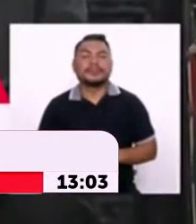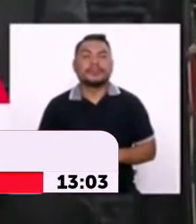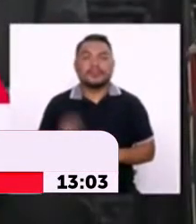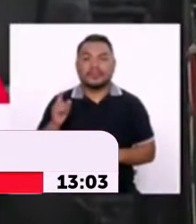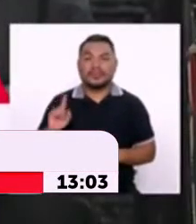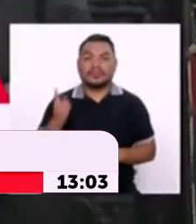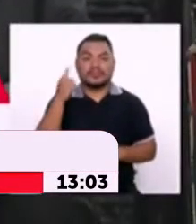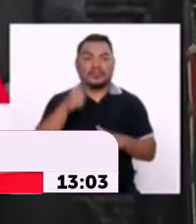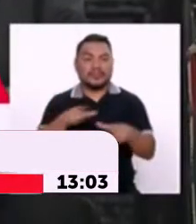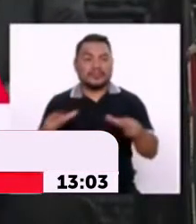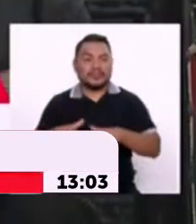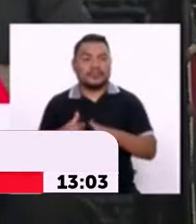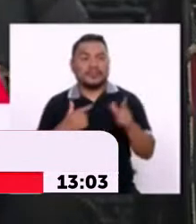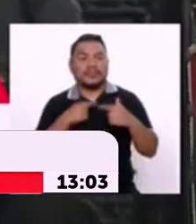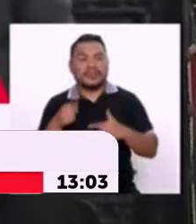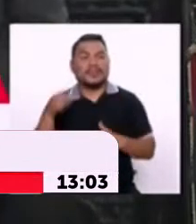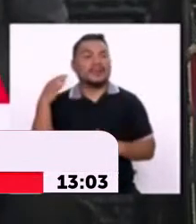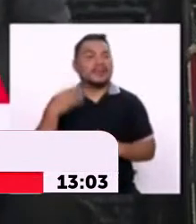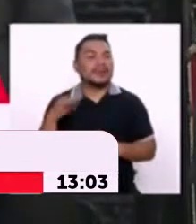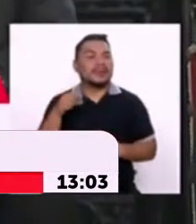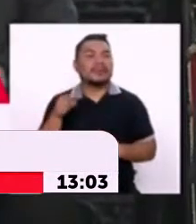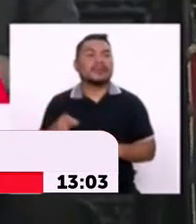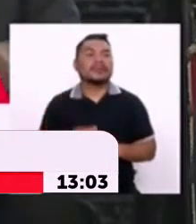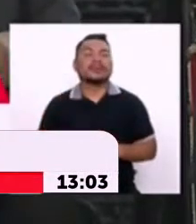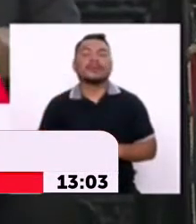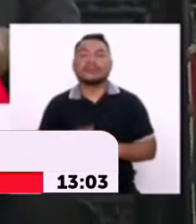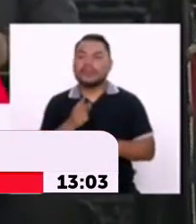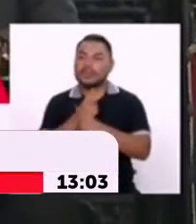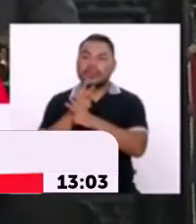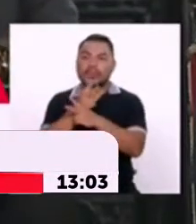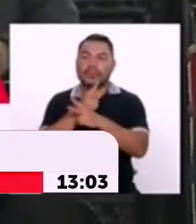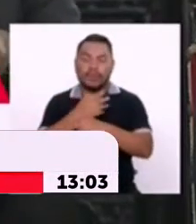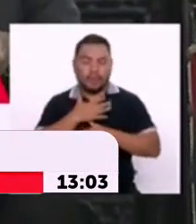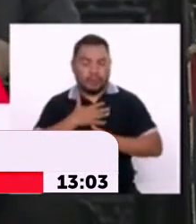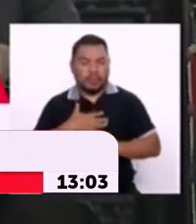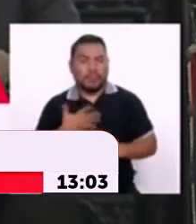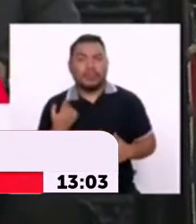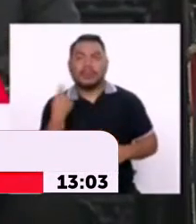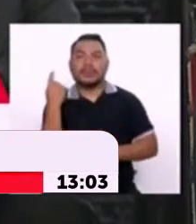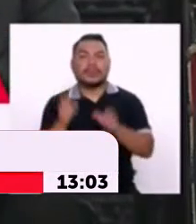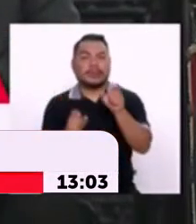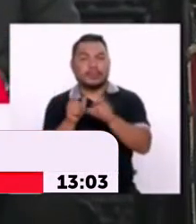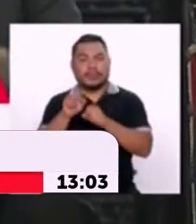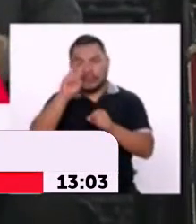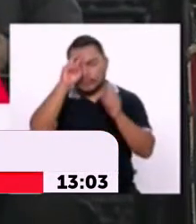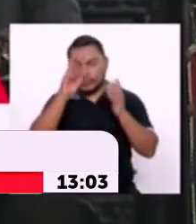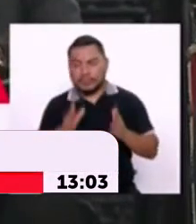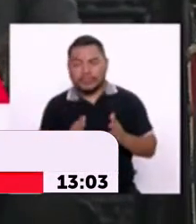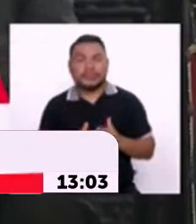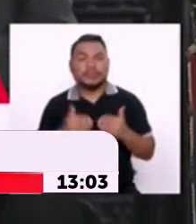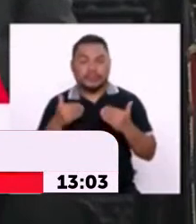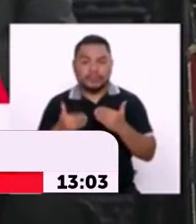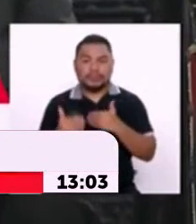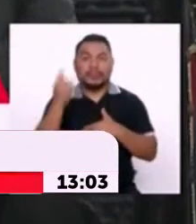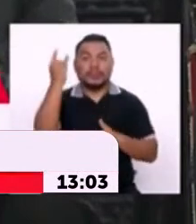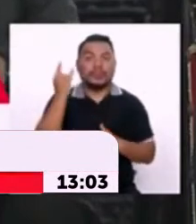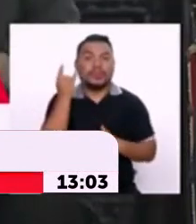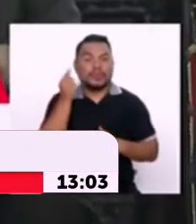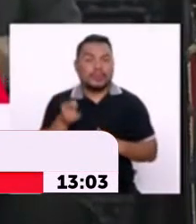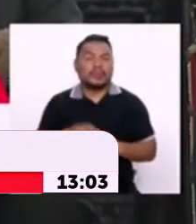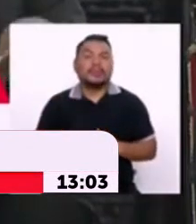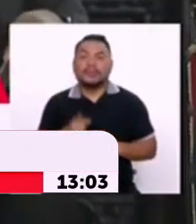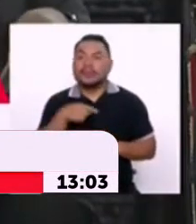La prioridad del sector defensa siempre será salvaguardar la integridad de nuestros compatriotas durante la